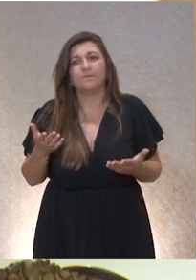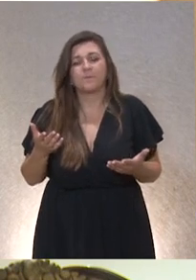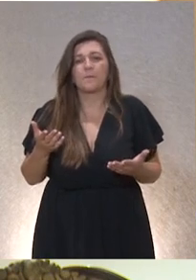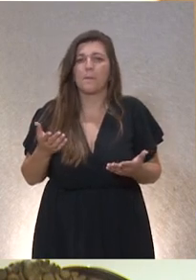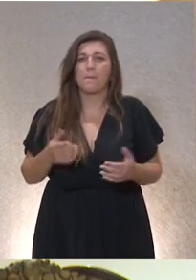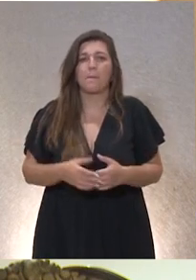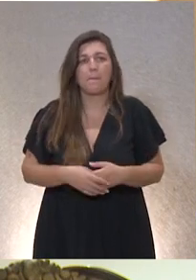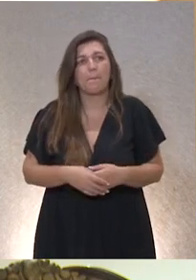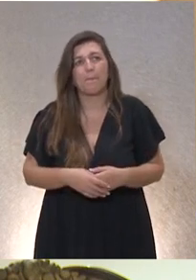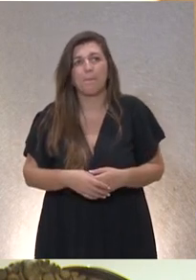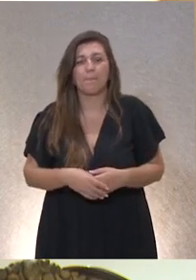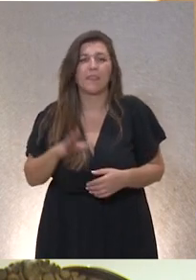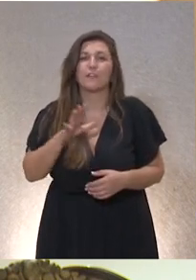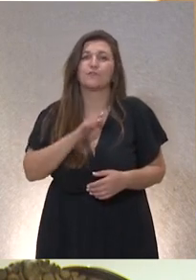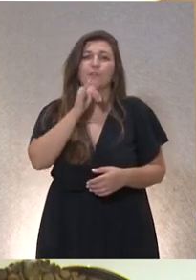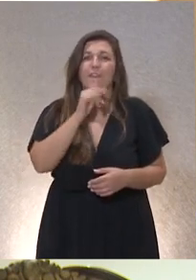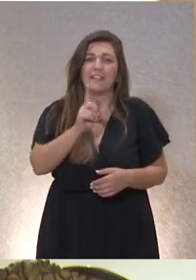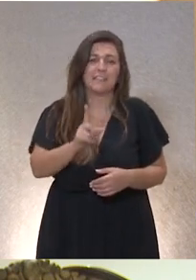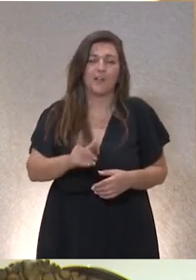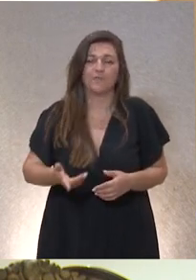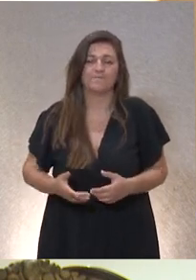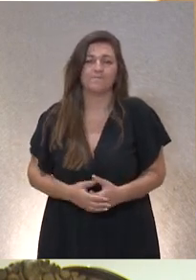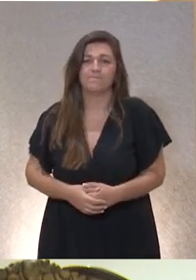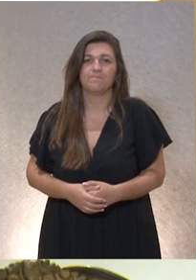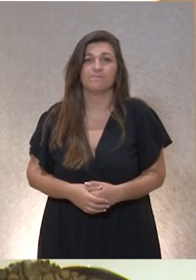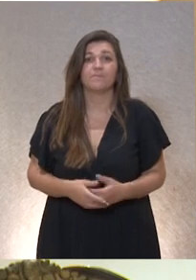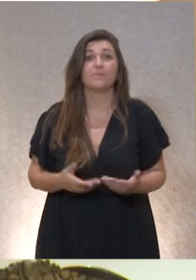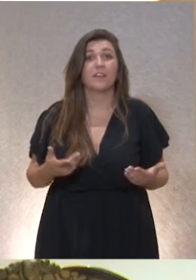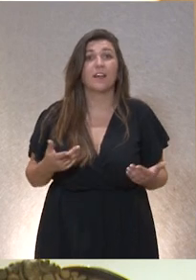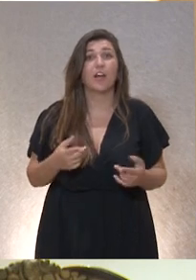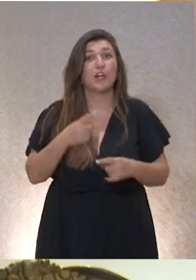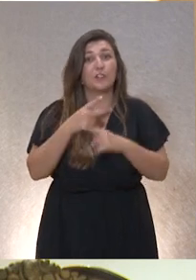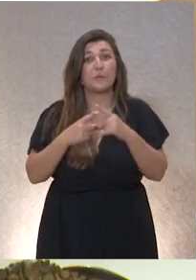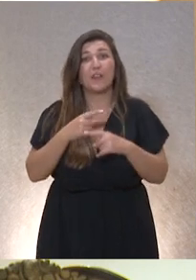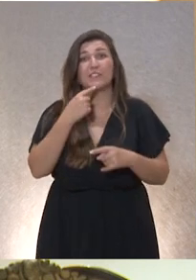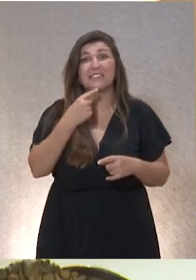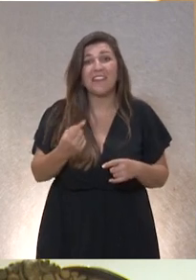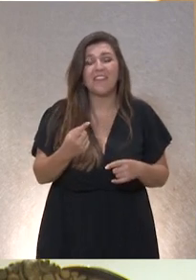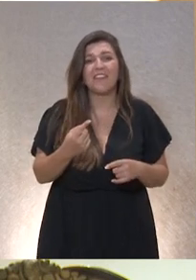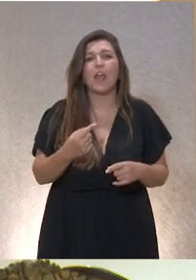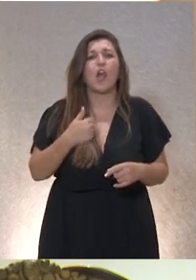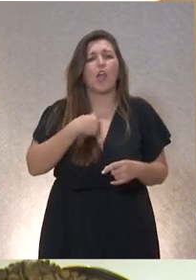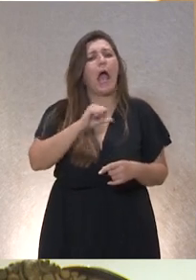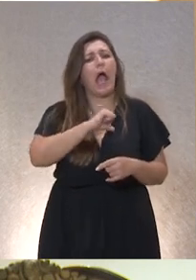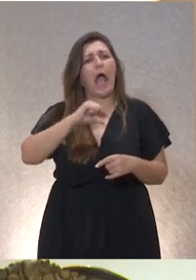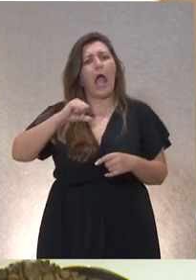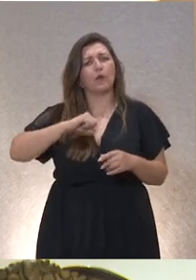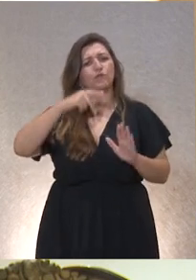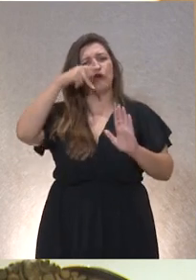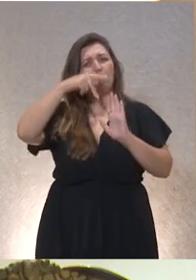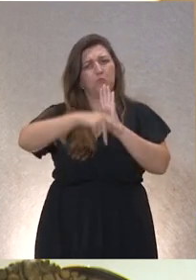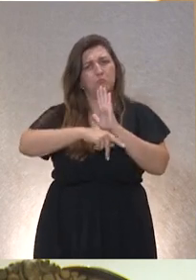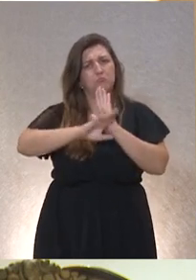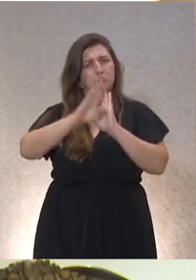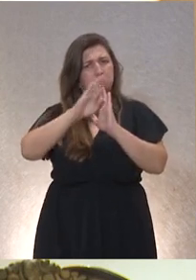probablemente no es suficiente los medios dicen que basta con la autorregulación pero